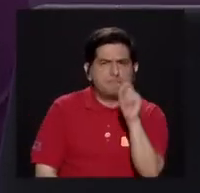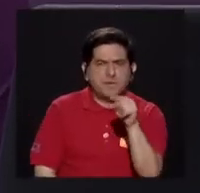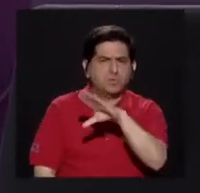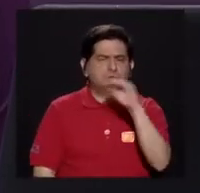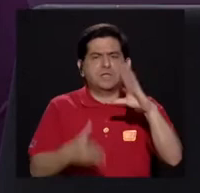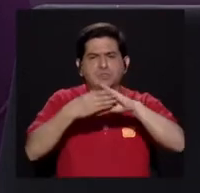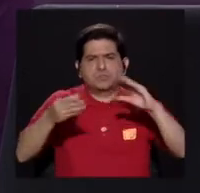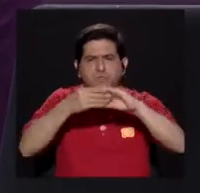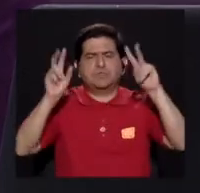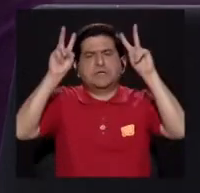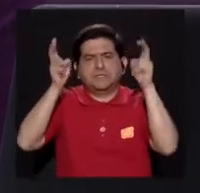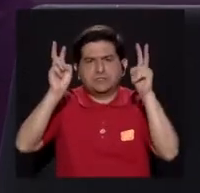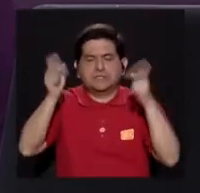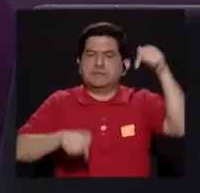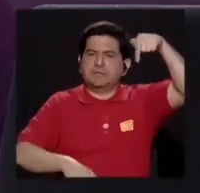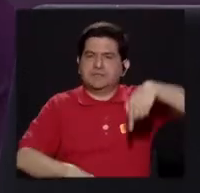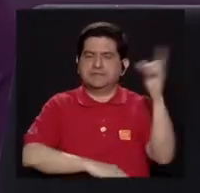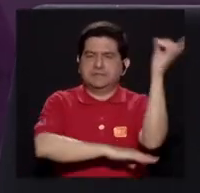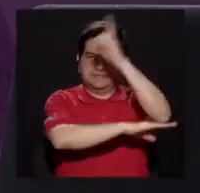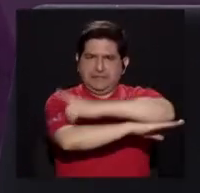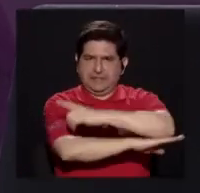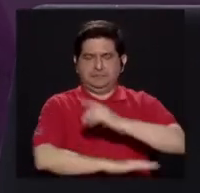comentarios sobre el tema de hoy.